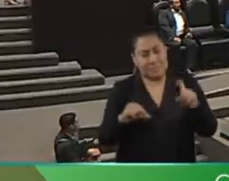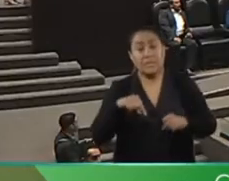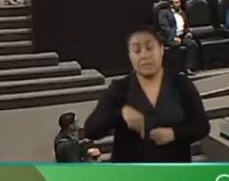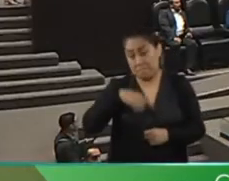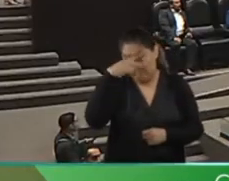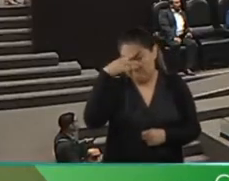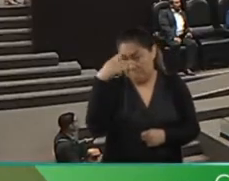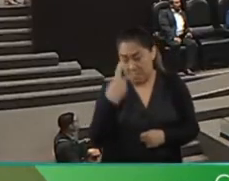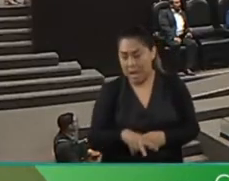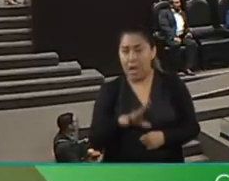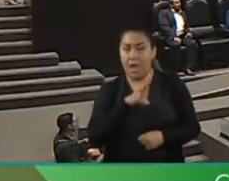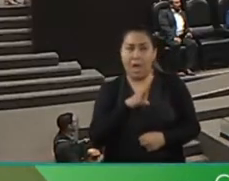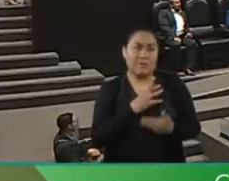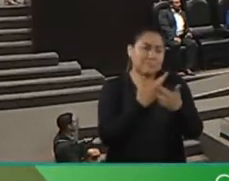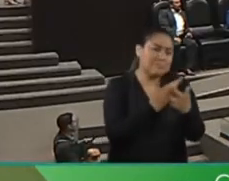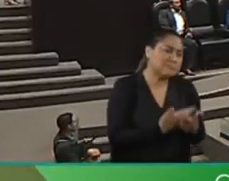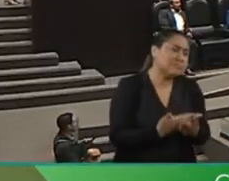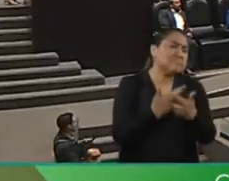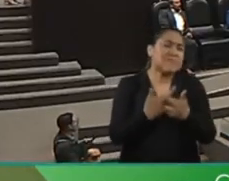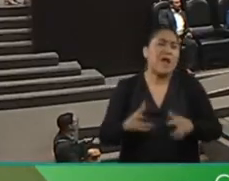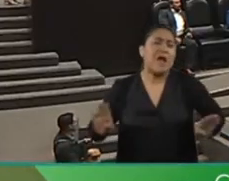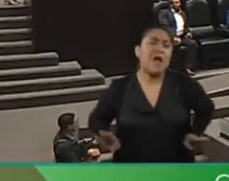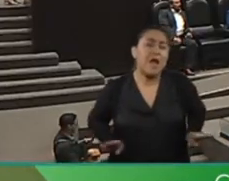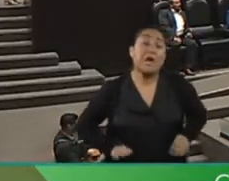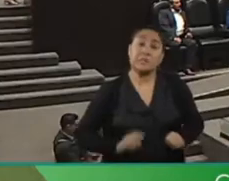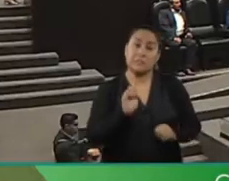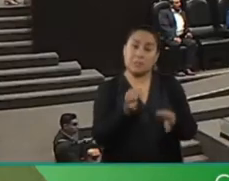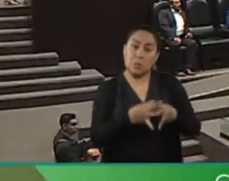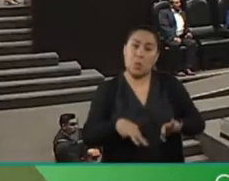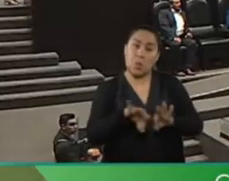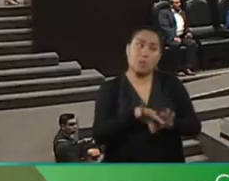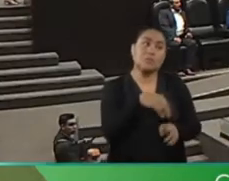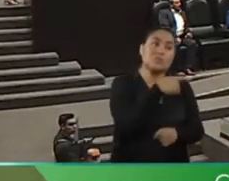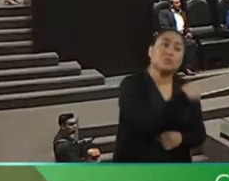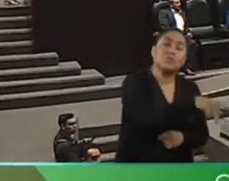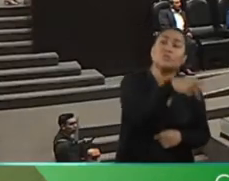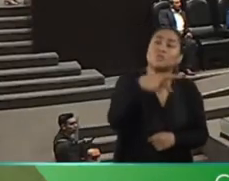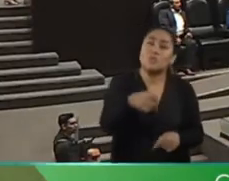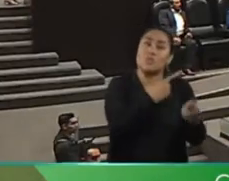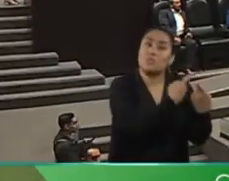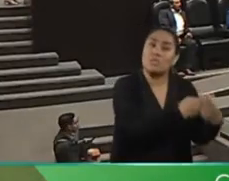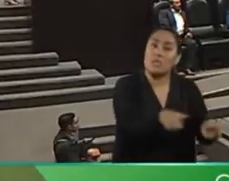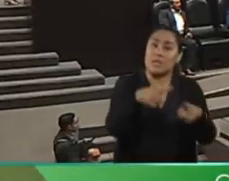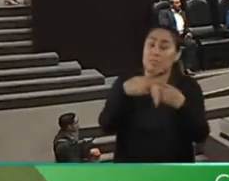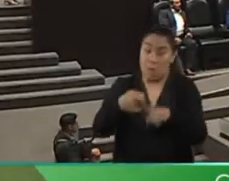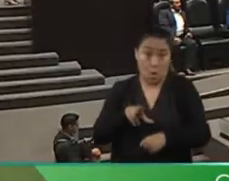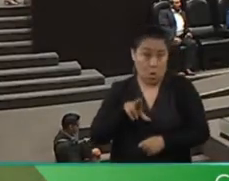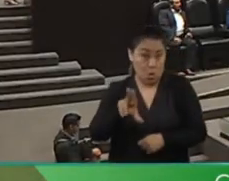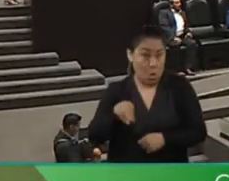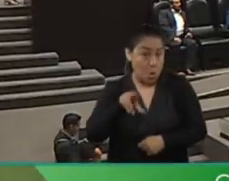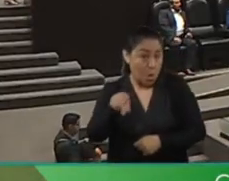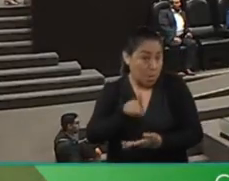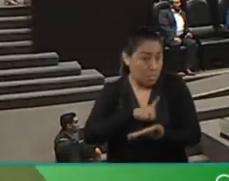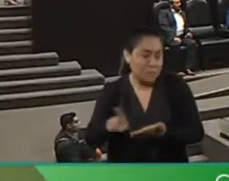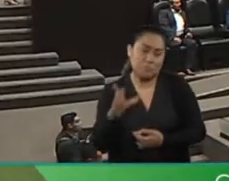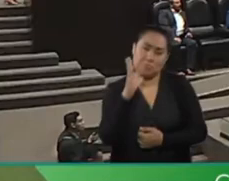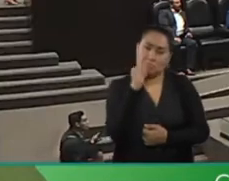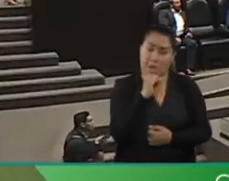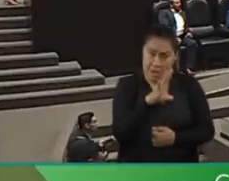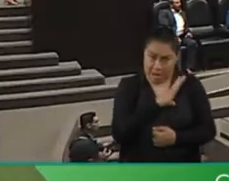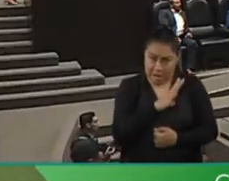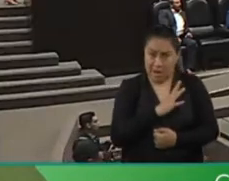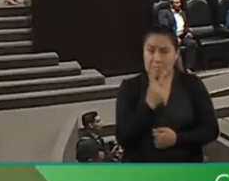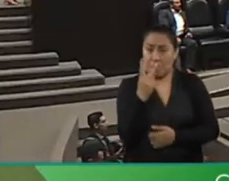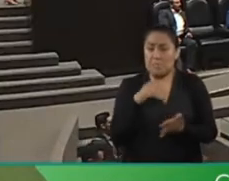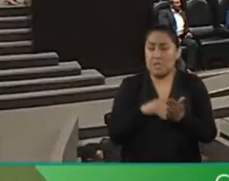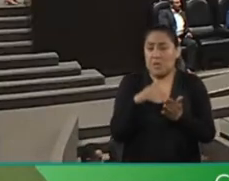México radica en su diversidad y no podemos seguir negando los derechos de los más de 25 millones de mexicanos que se